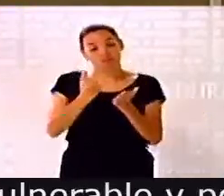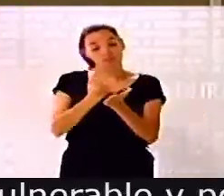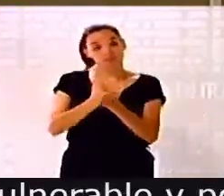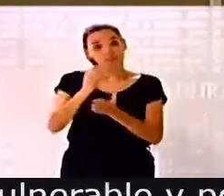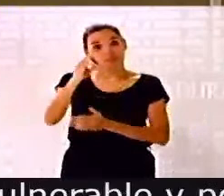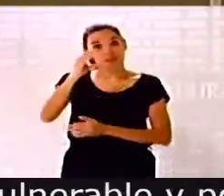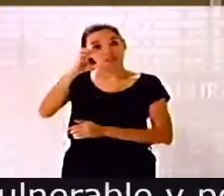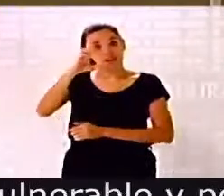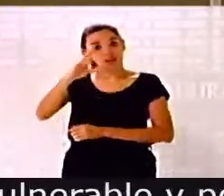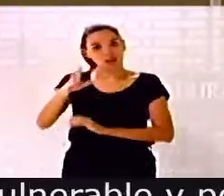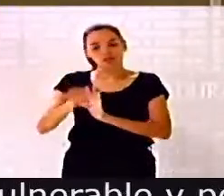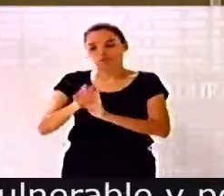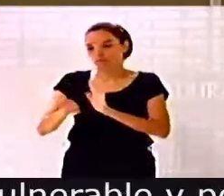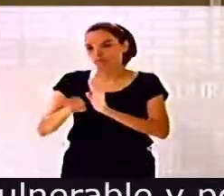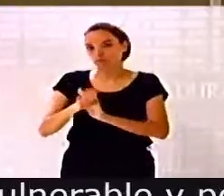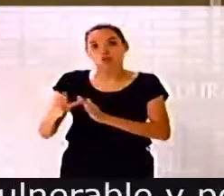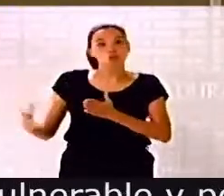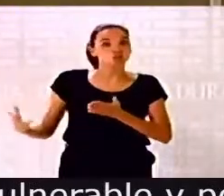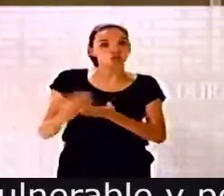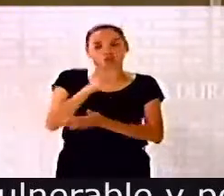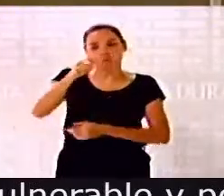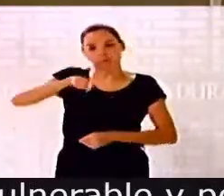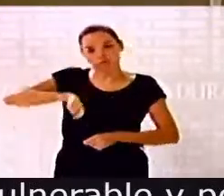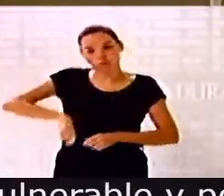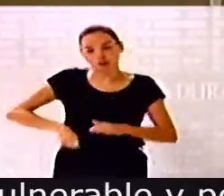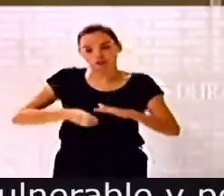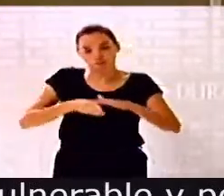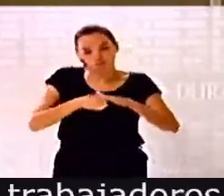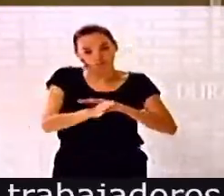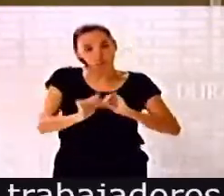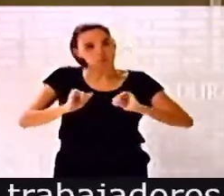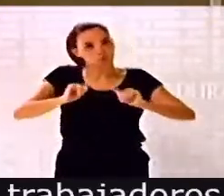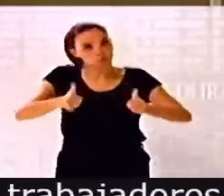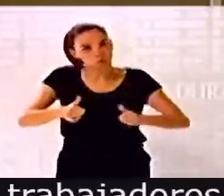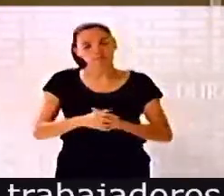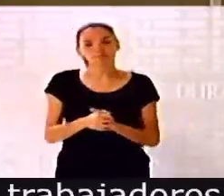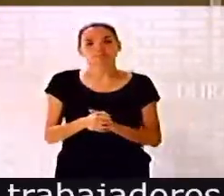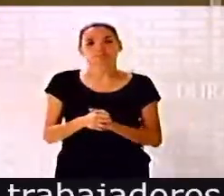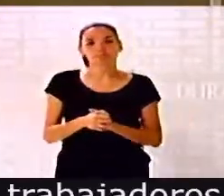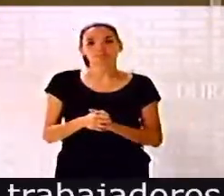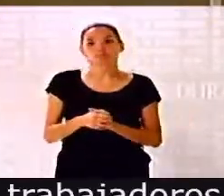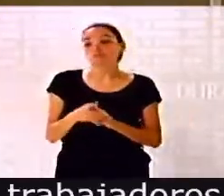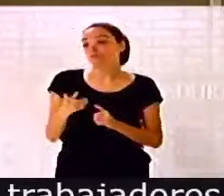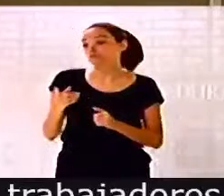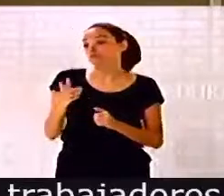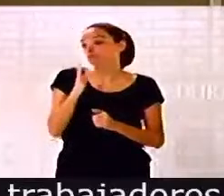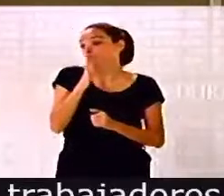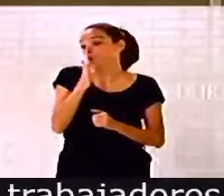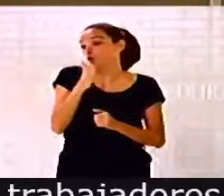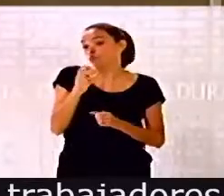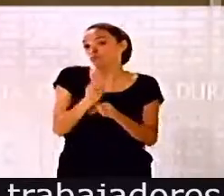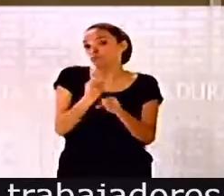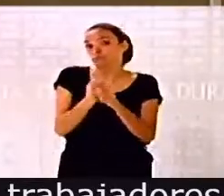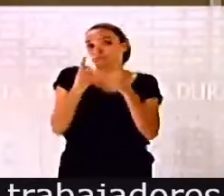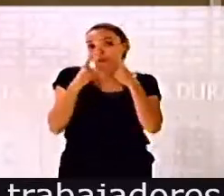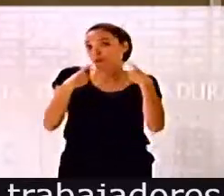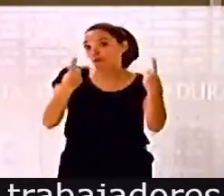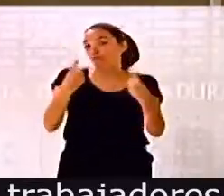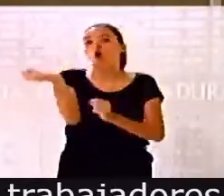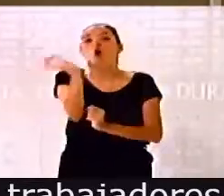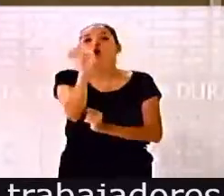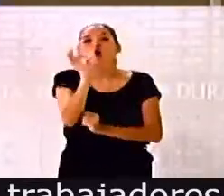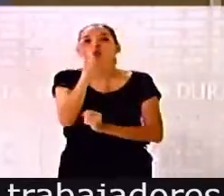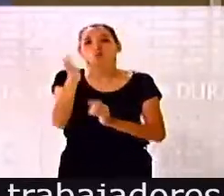los trabajadores que se incorporen, bien porque se les haya llamado para trabajar por primera vez o bien porque se incorporen